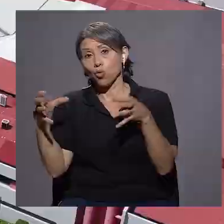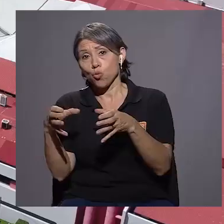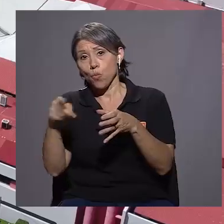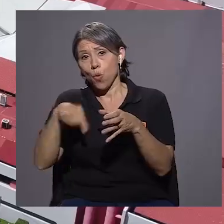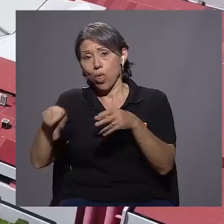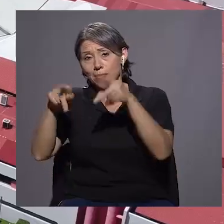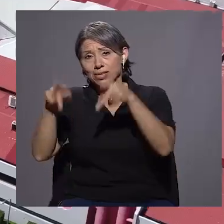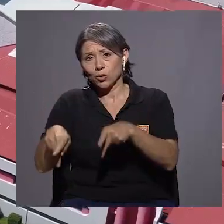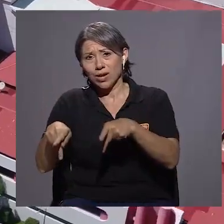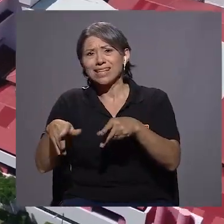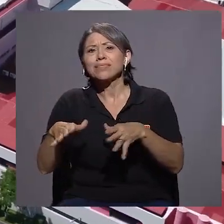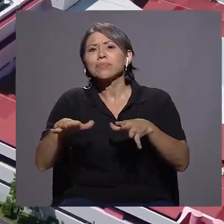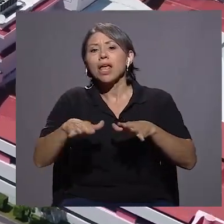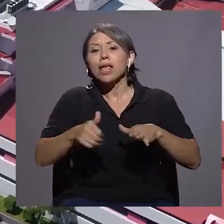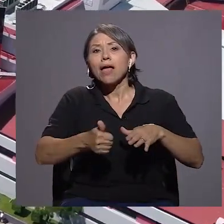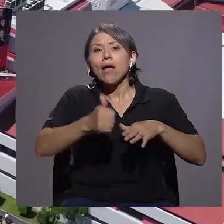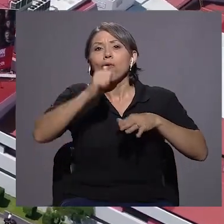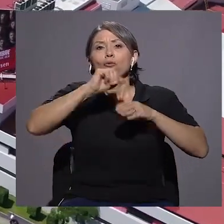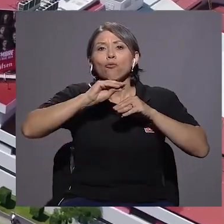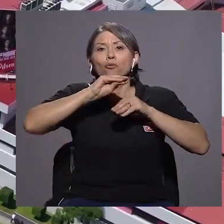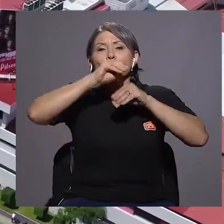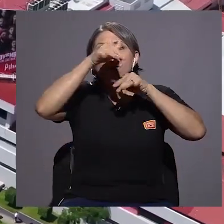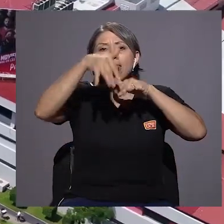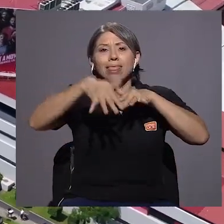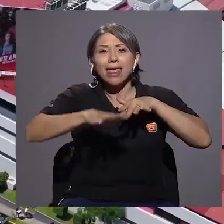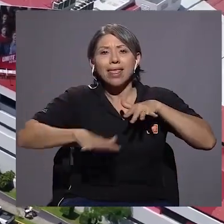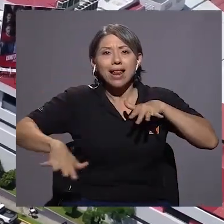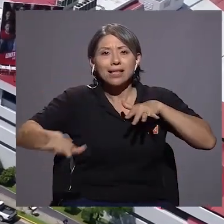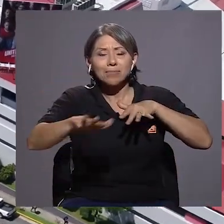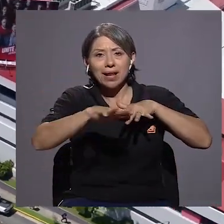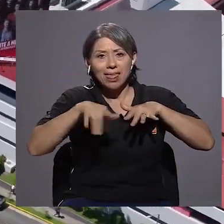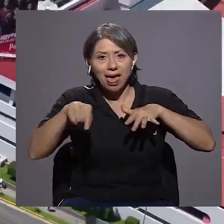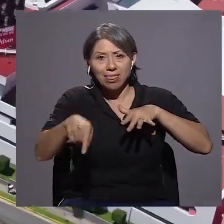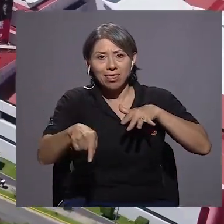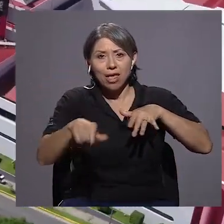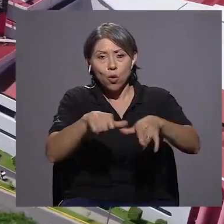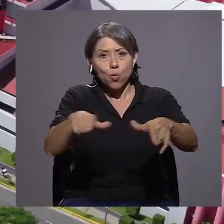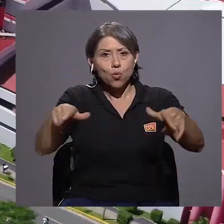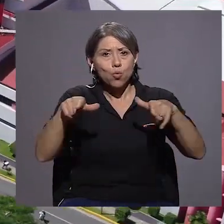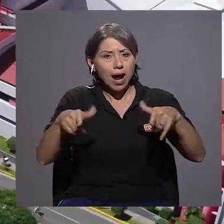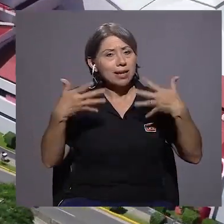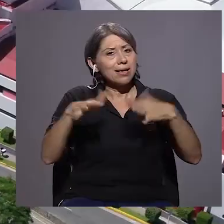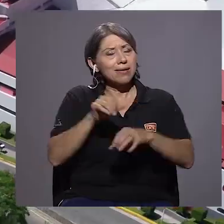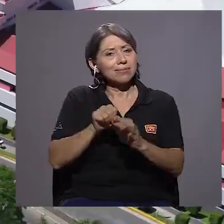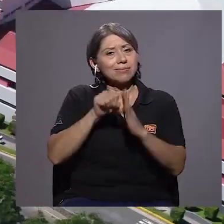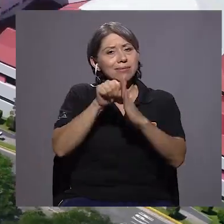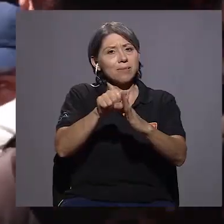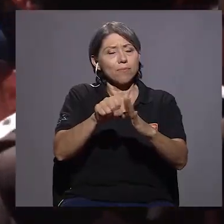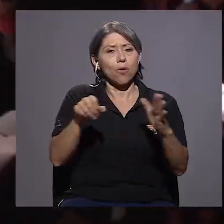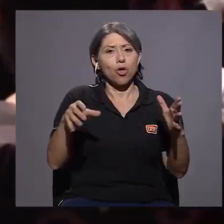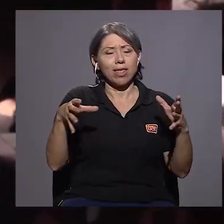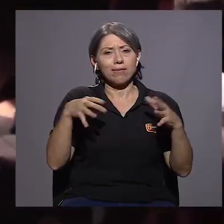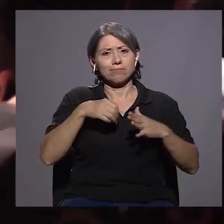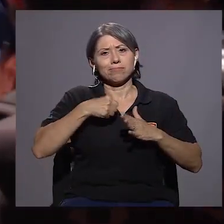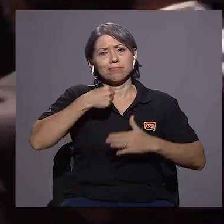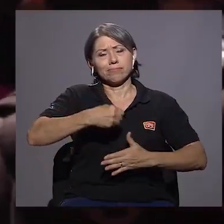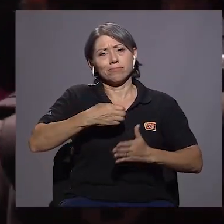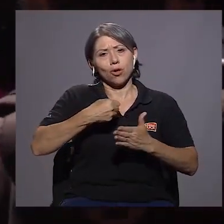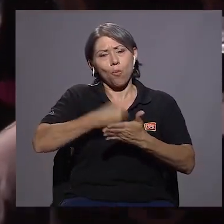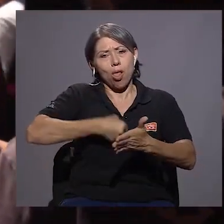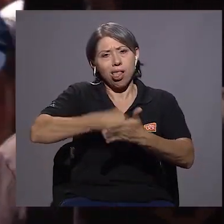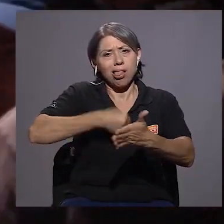bloquear la Fuente de la Hispanidad, que es un lugarito, digamos, de las movilizaciones de estudiantiles.